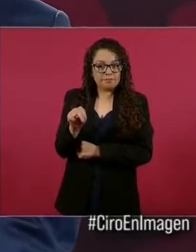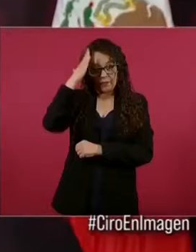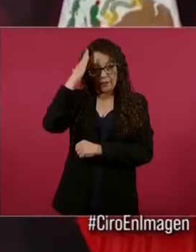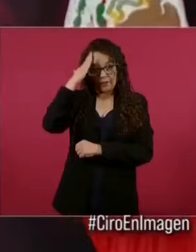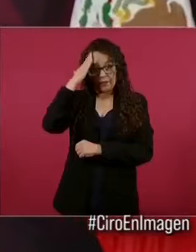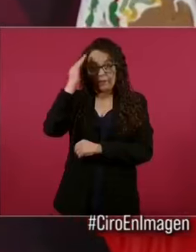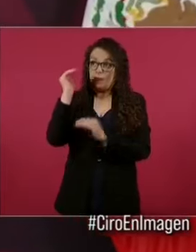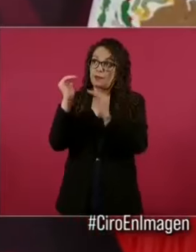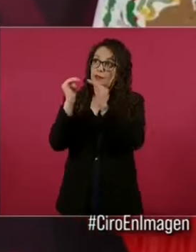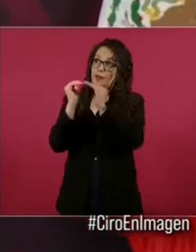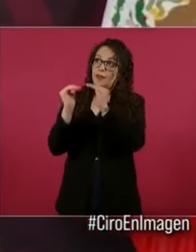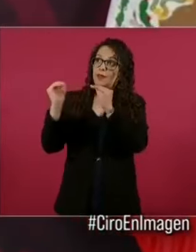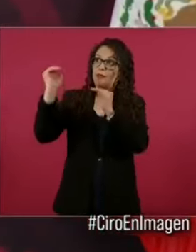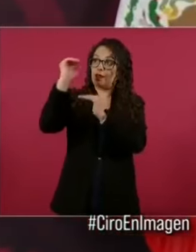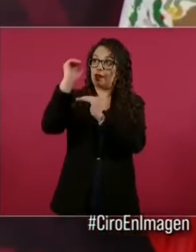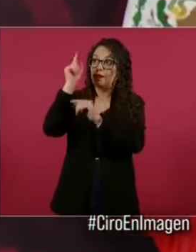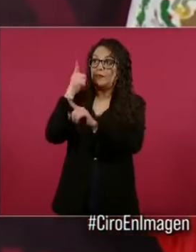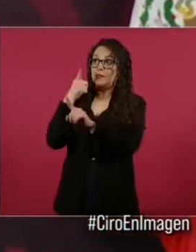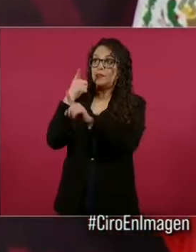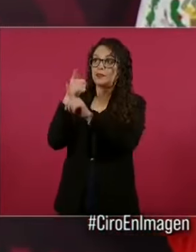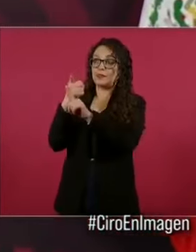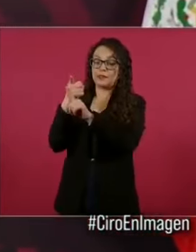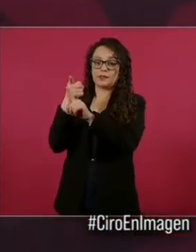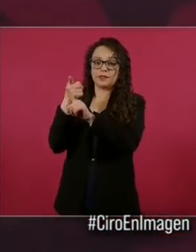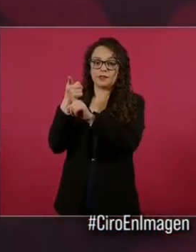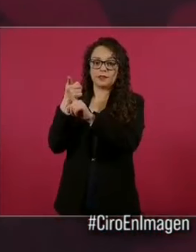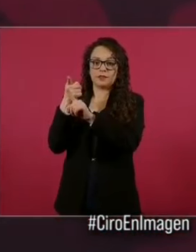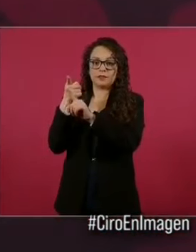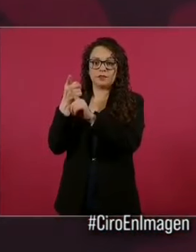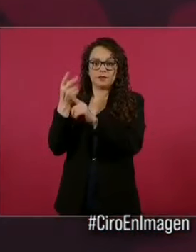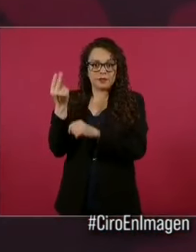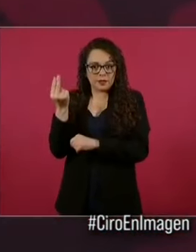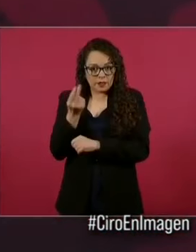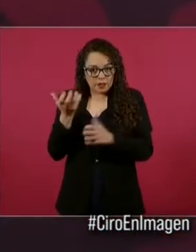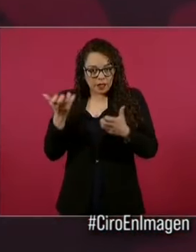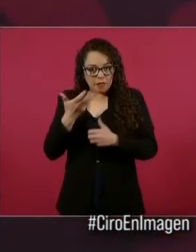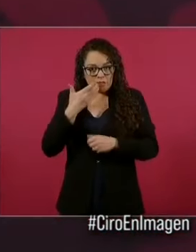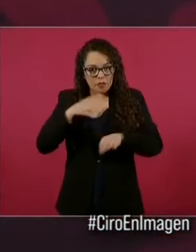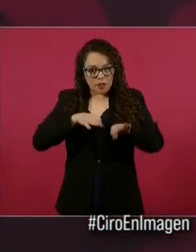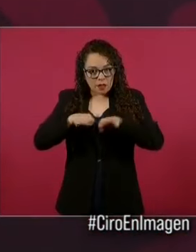arriba que se impartiera justicia